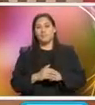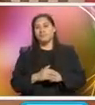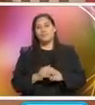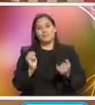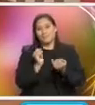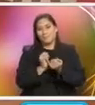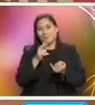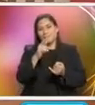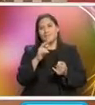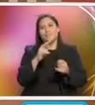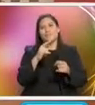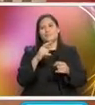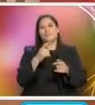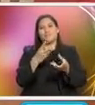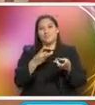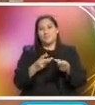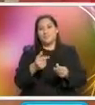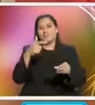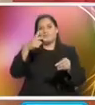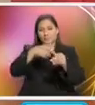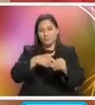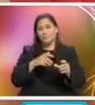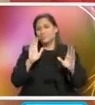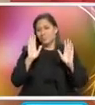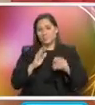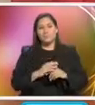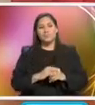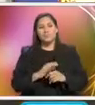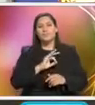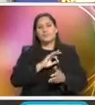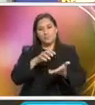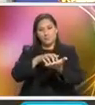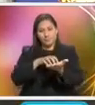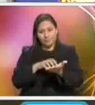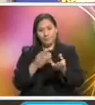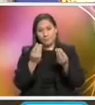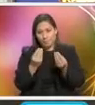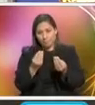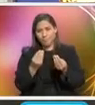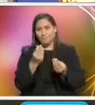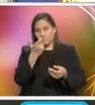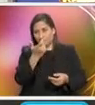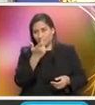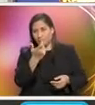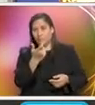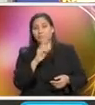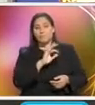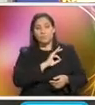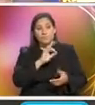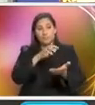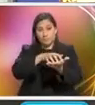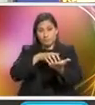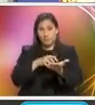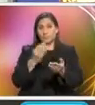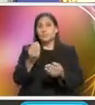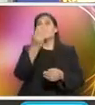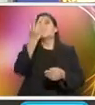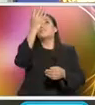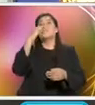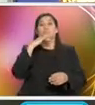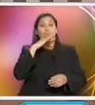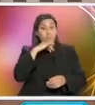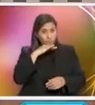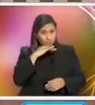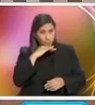pues también te sube mucho el consumo de gasolina. En fin, te puedes ahorrar unos pesos, te puedes ahorrar emisiones a la